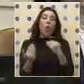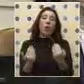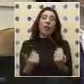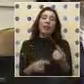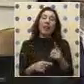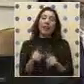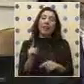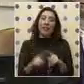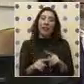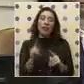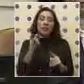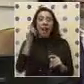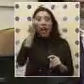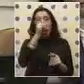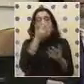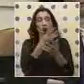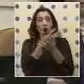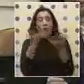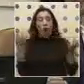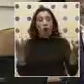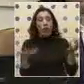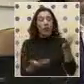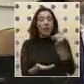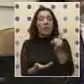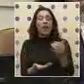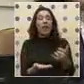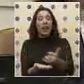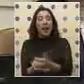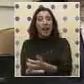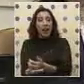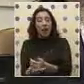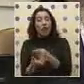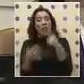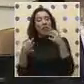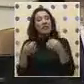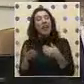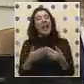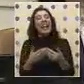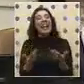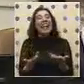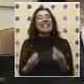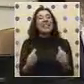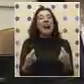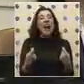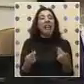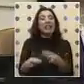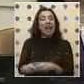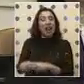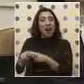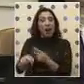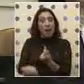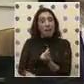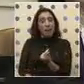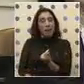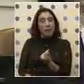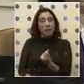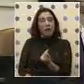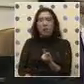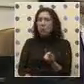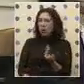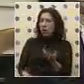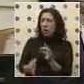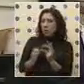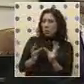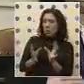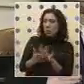sean los propios territorios contaminados los que recauden y naturalmente los que decidan el destino de esos recursos. ¿O acaso es justo